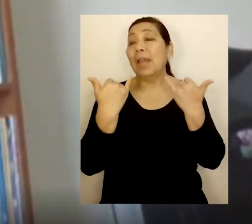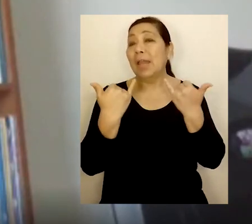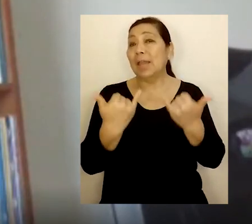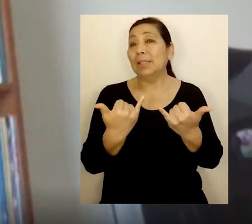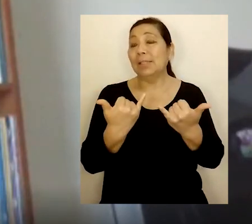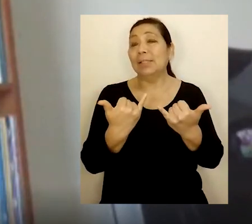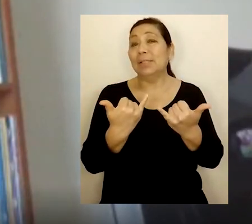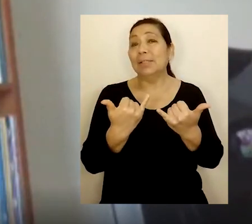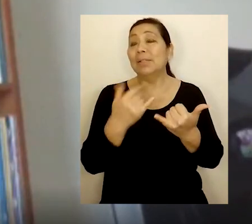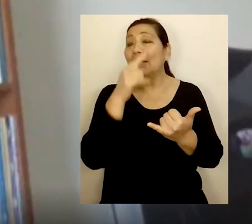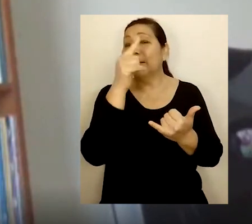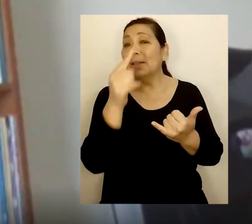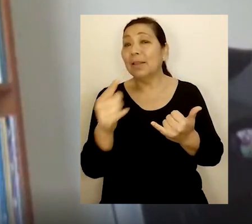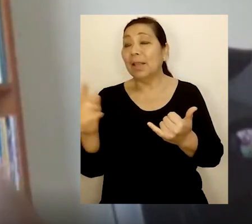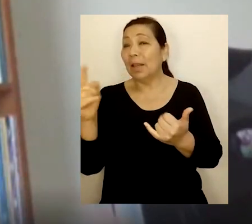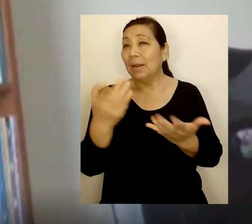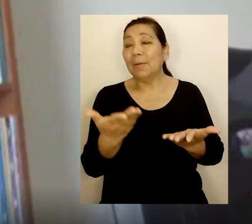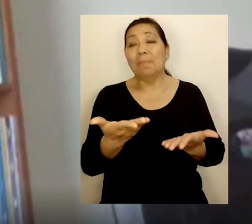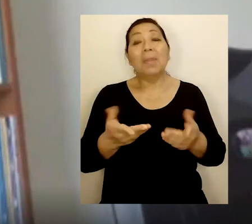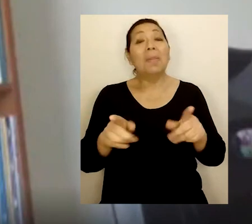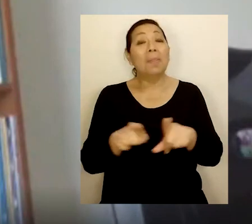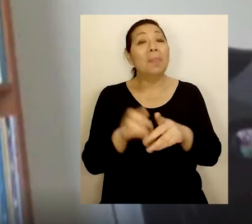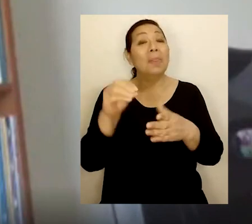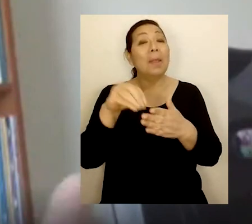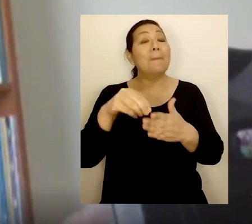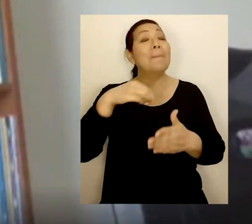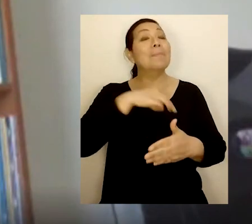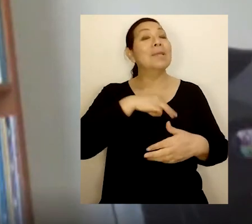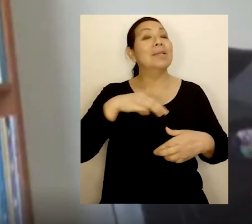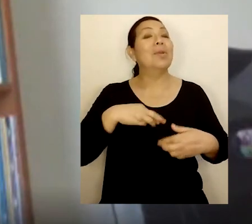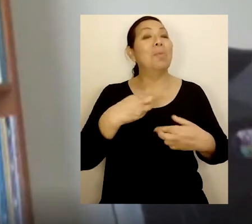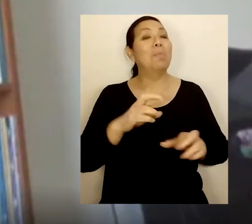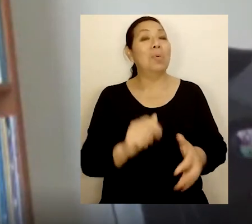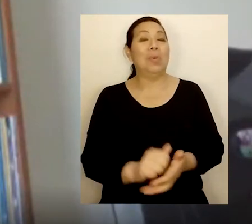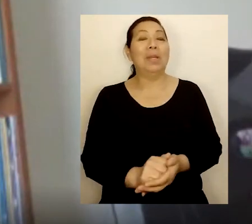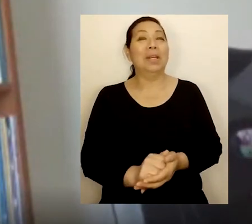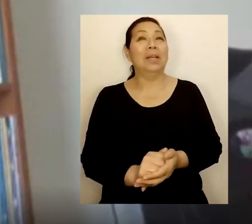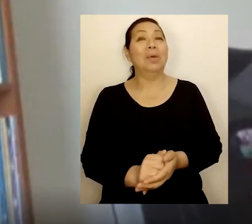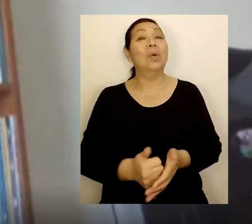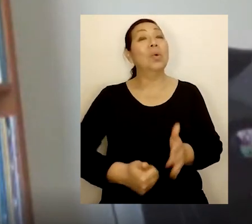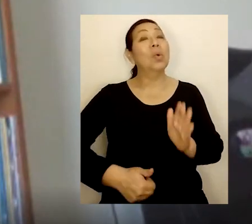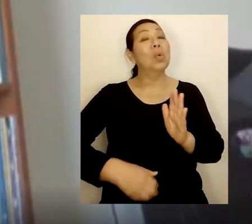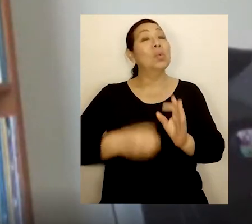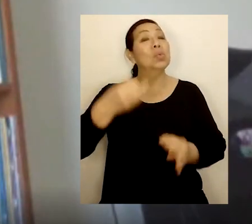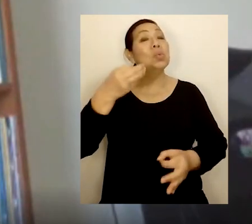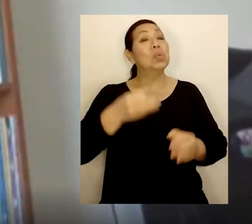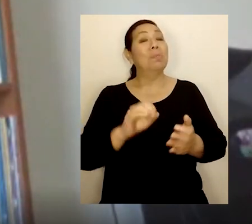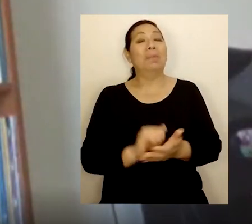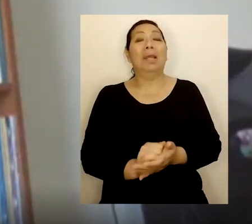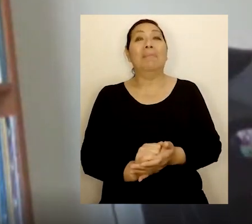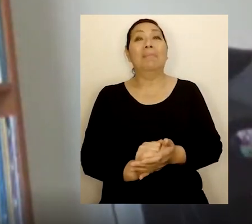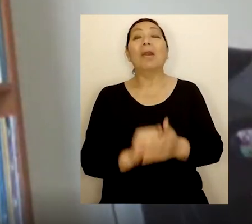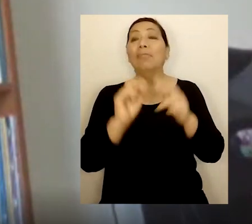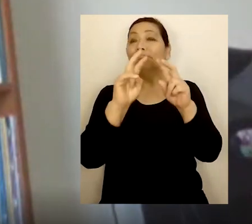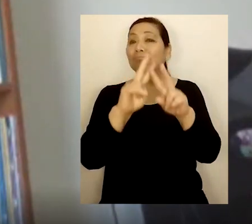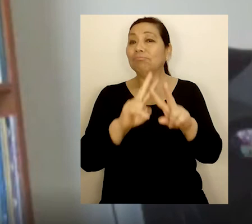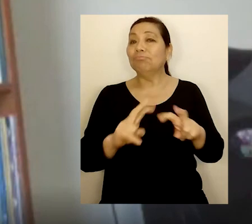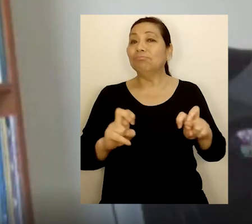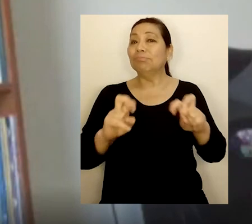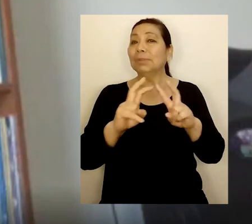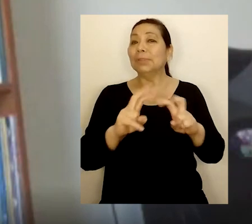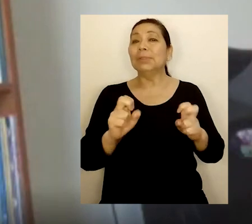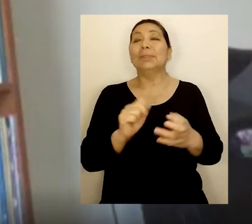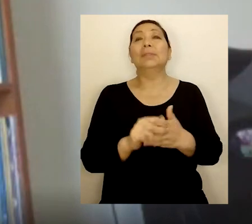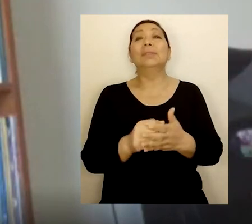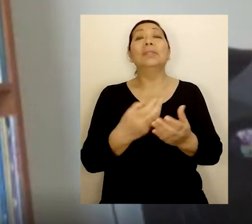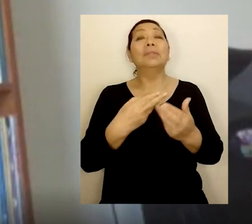ese recurso de nulidad o a esos agravios planteados por el Ministerio Público, la Corte Suprema analiza